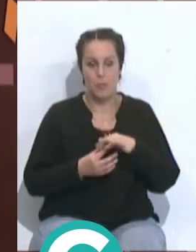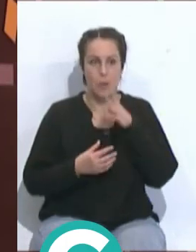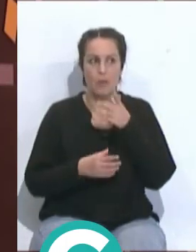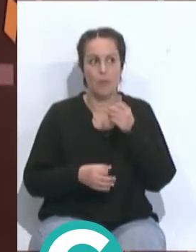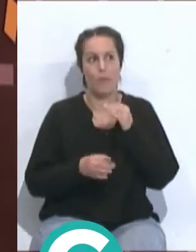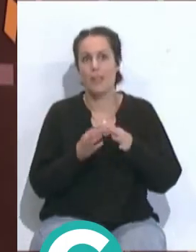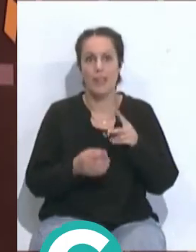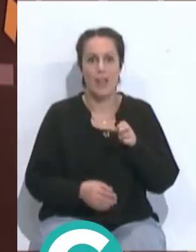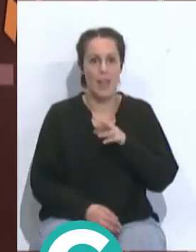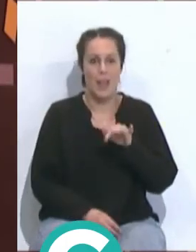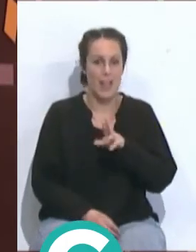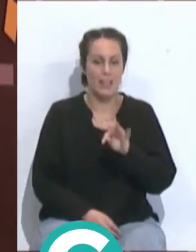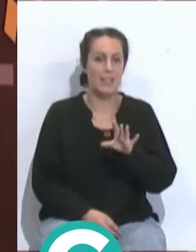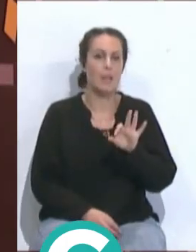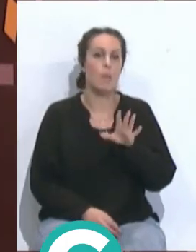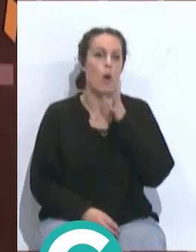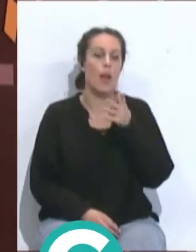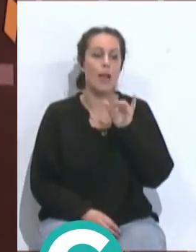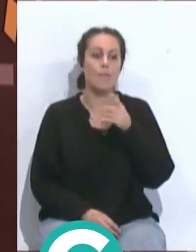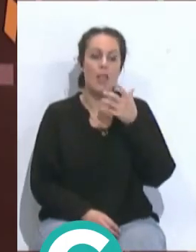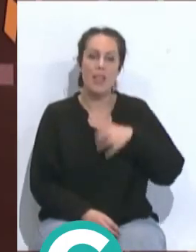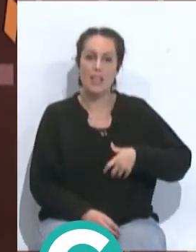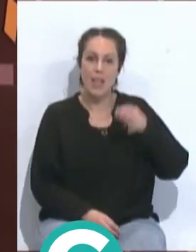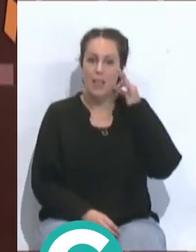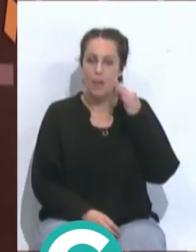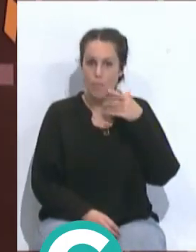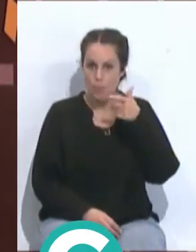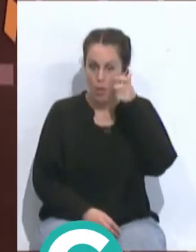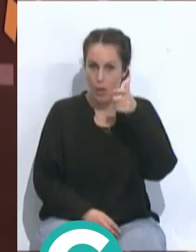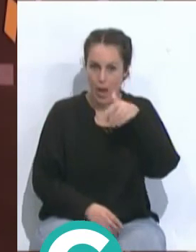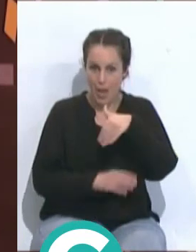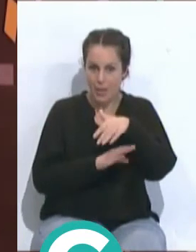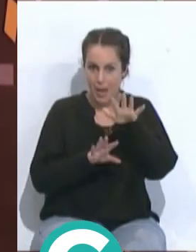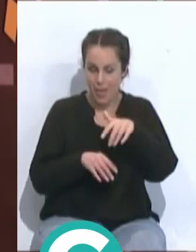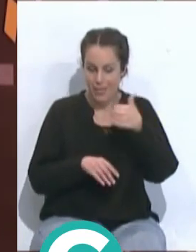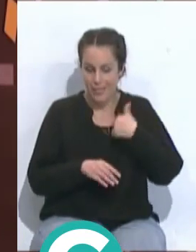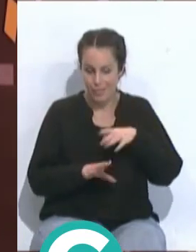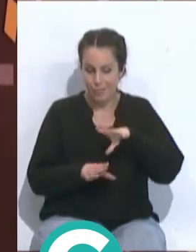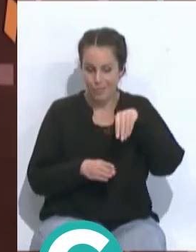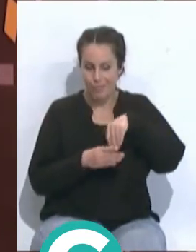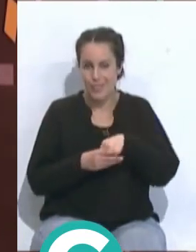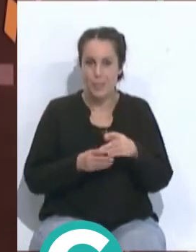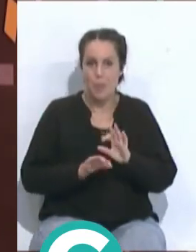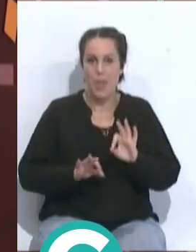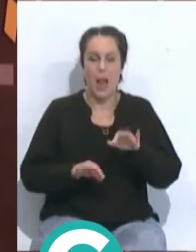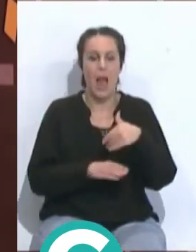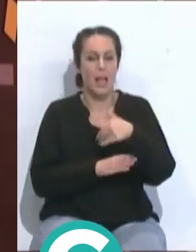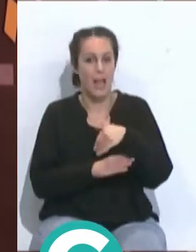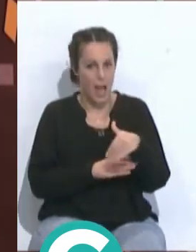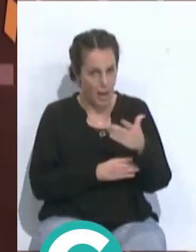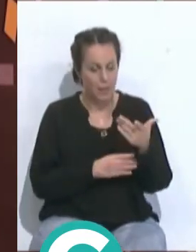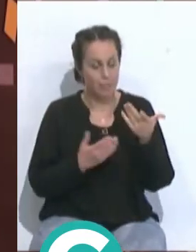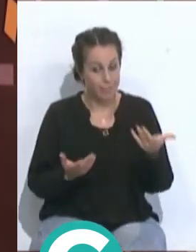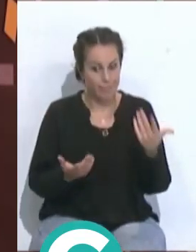encontrarnos a Nazaret con su princesa del pueblo en las calles de Cádiz y formó parte de nuestro especial también de Callejera. Así